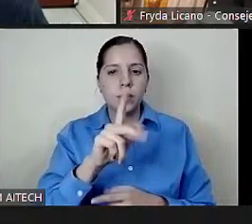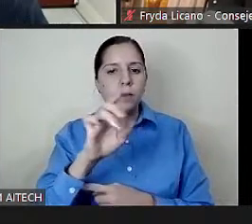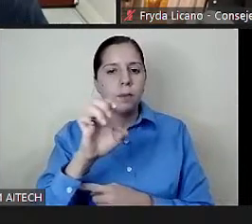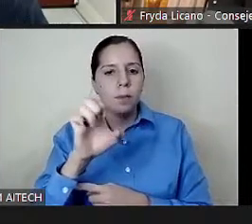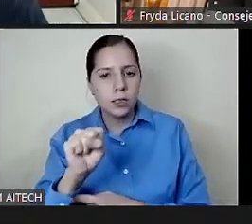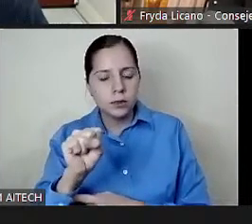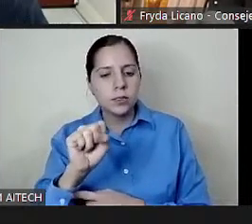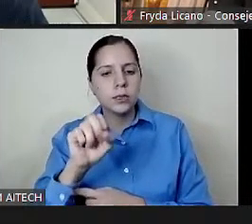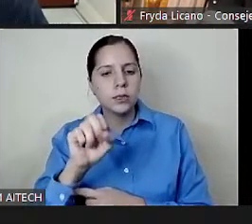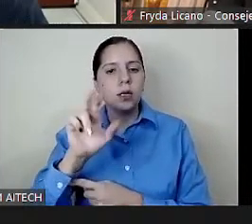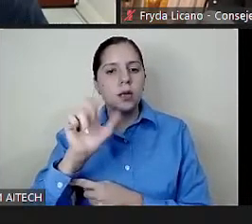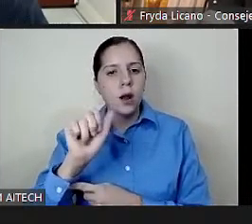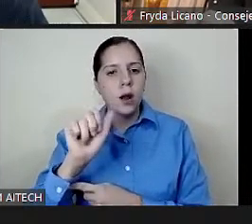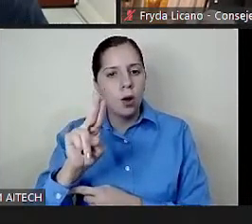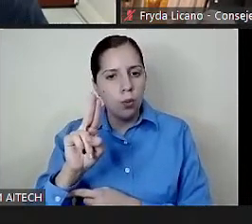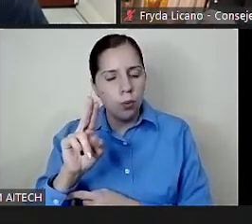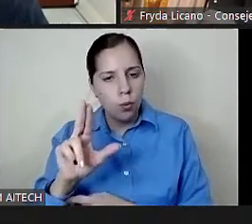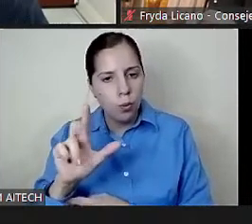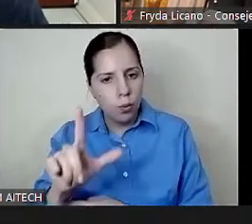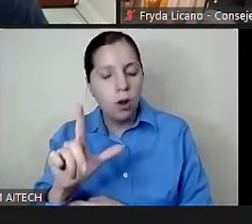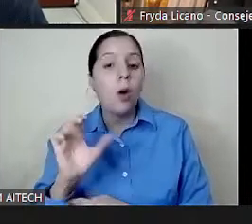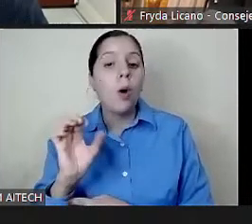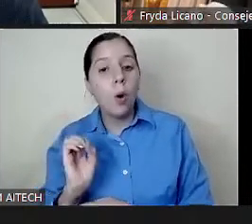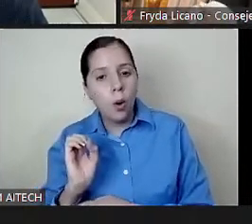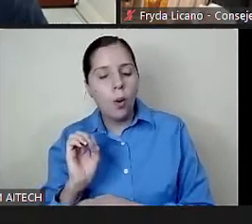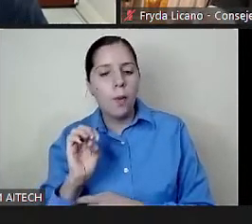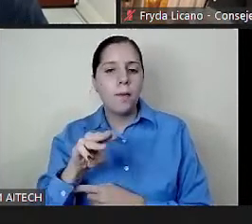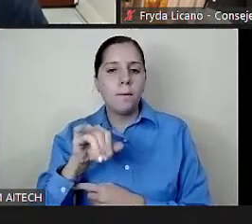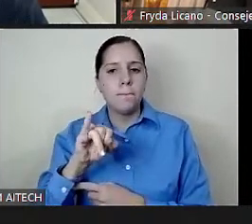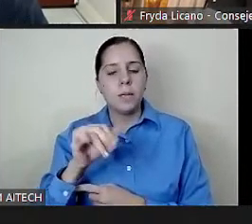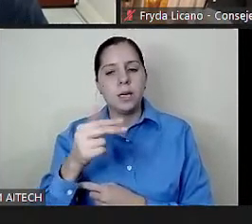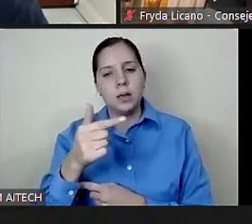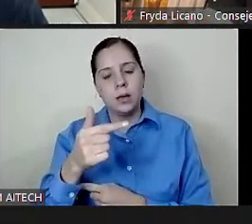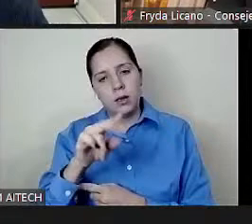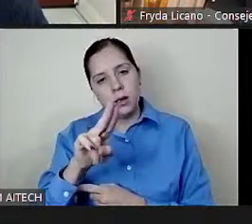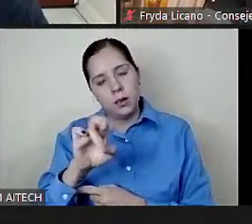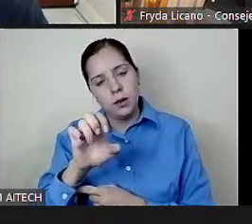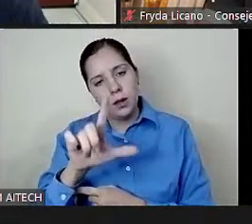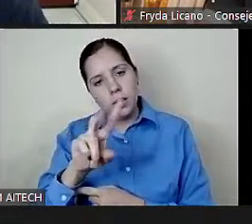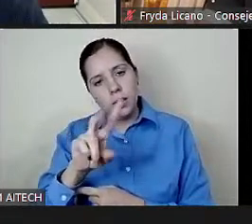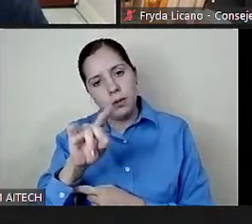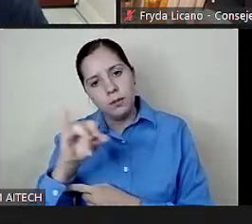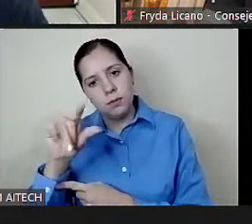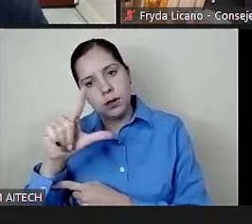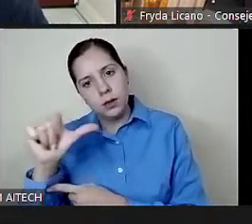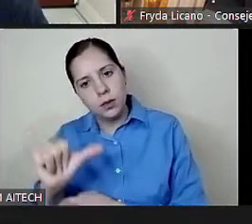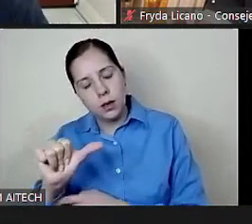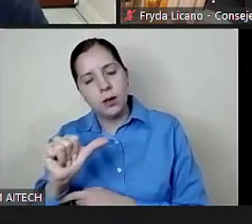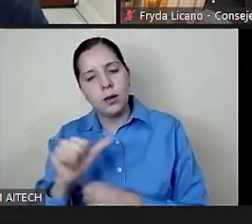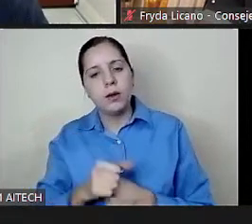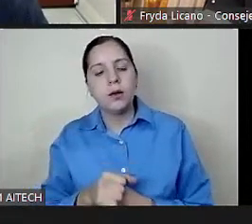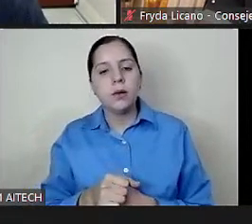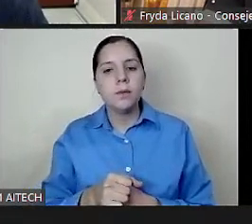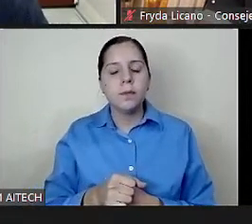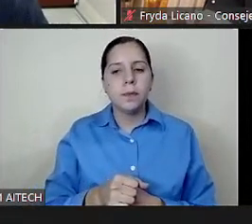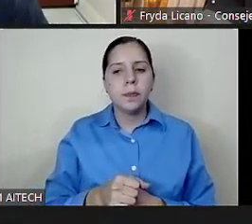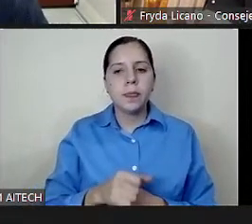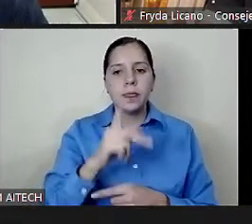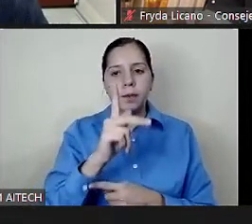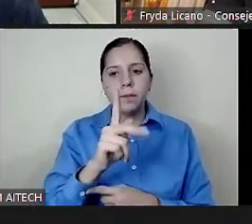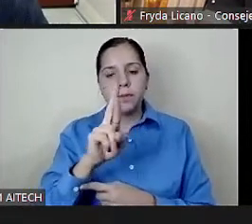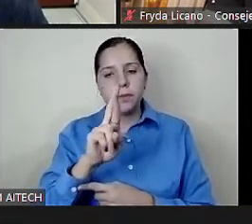Medina Rodríguez, o en su caso, Miguel Ángel Villa Acosta. Por el Partido Redes Sociales